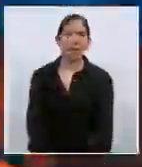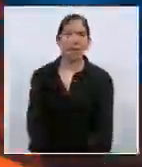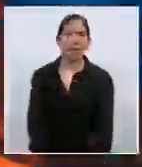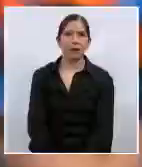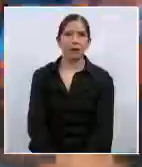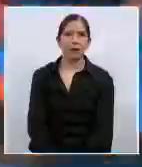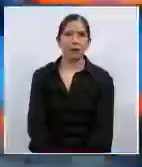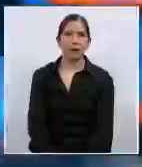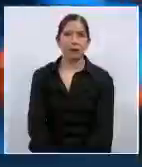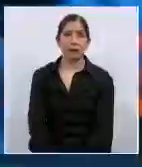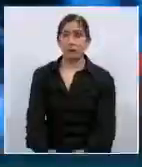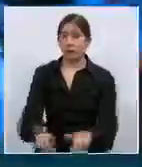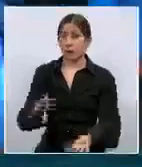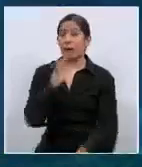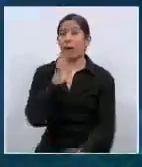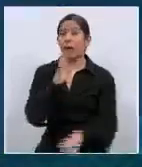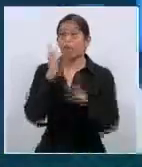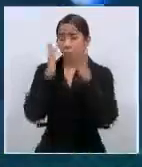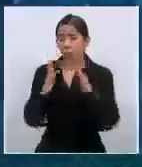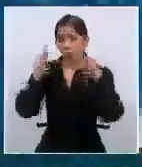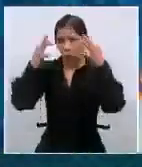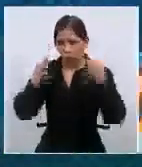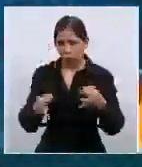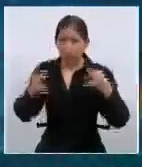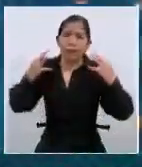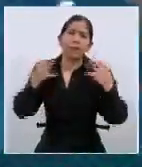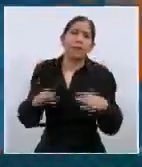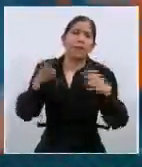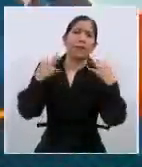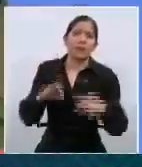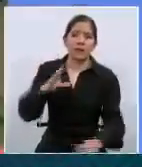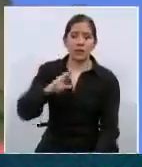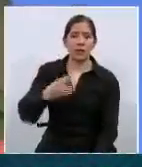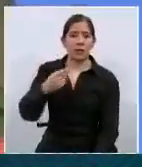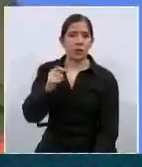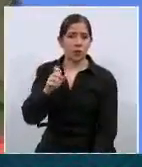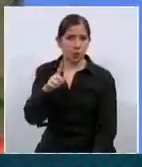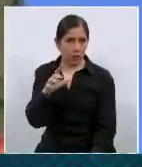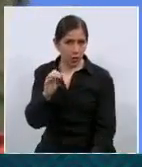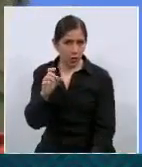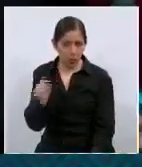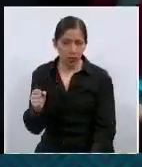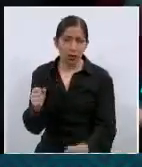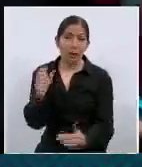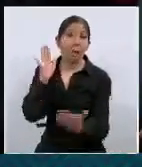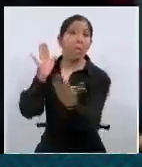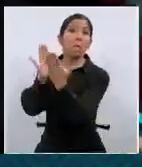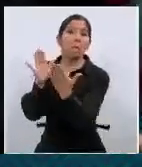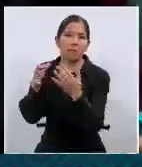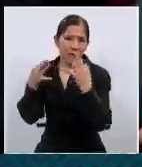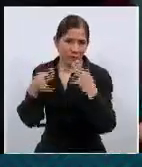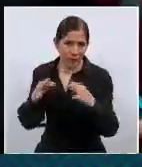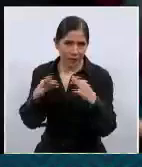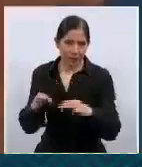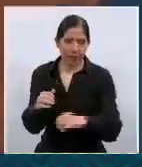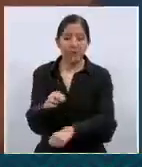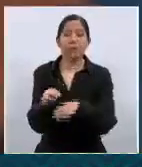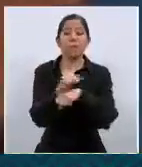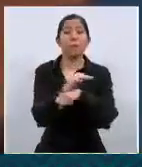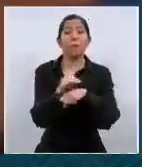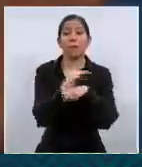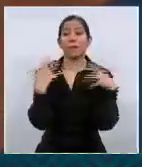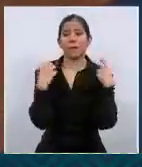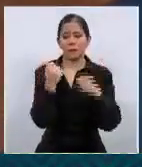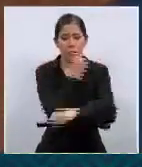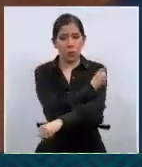Tras confirmarse la realización de la festividad de Chutillos San Bartolomé de manera presencial, autoridades en salud informaron que el